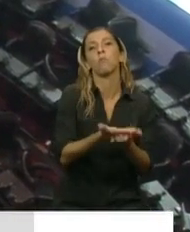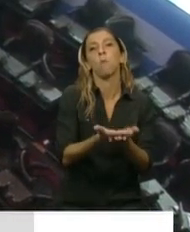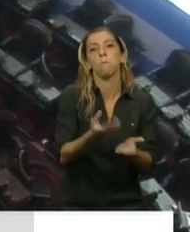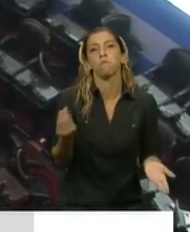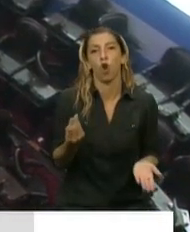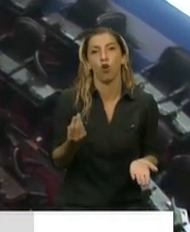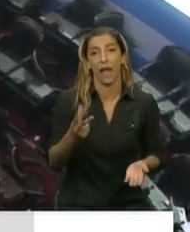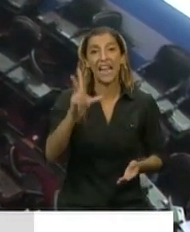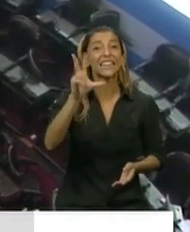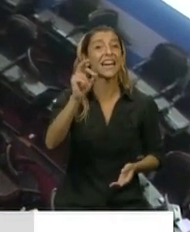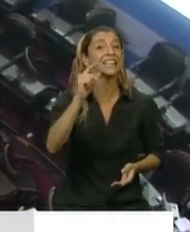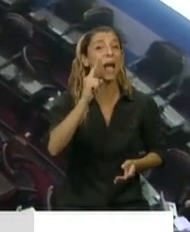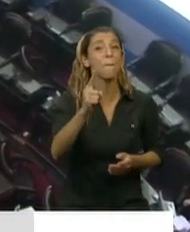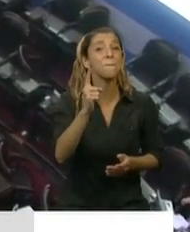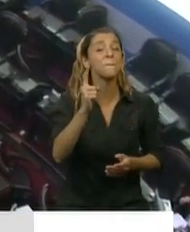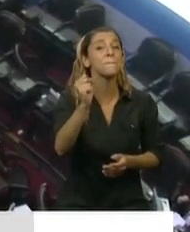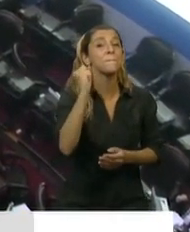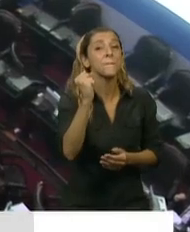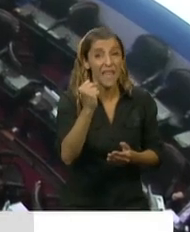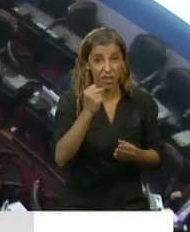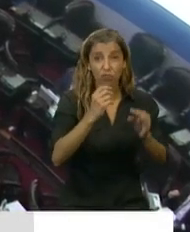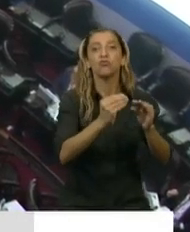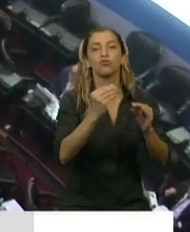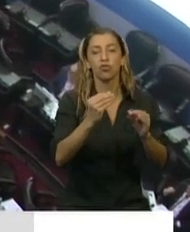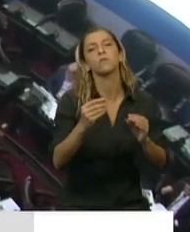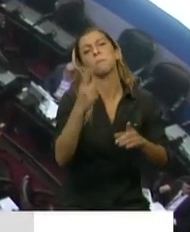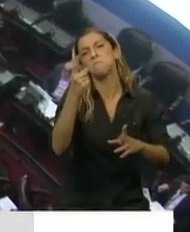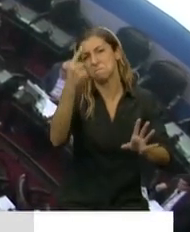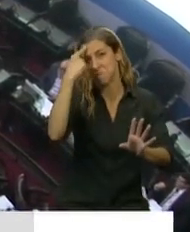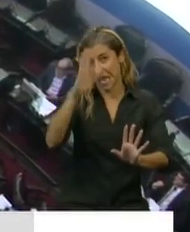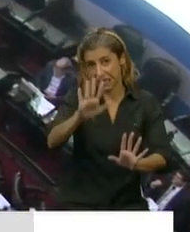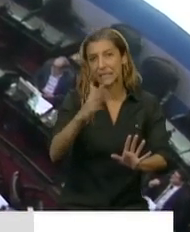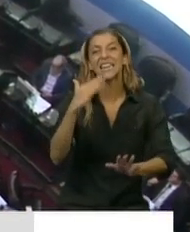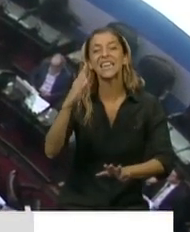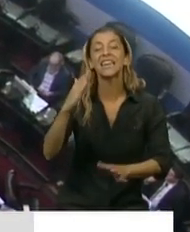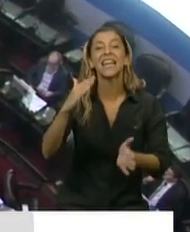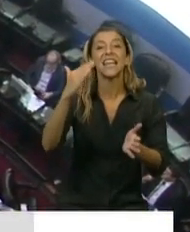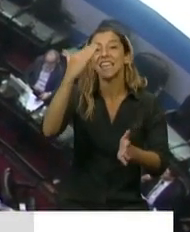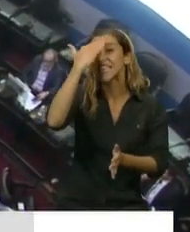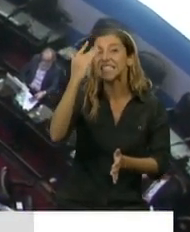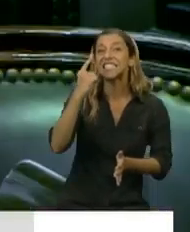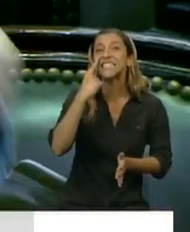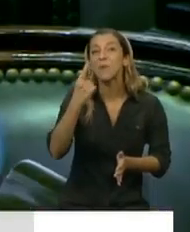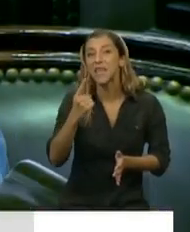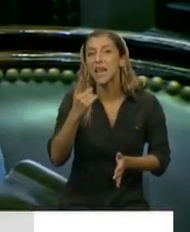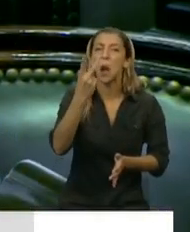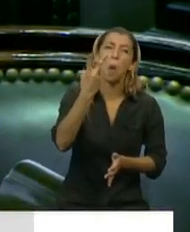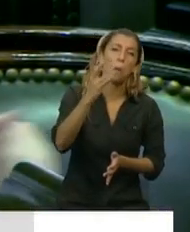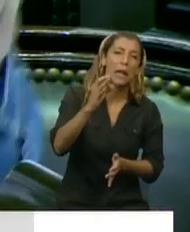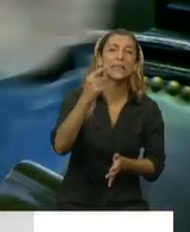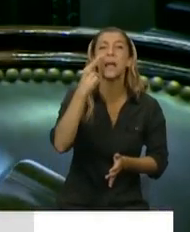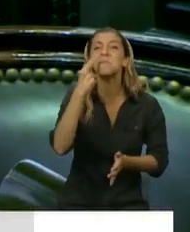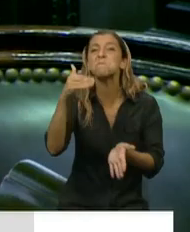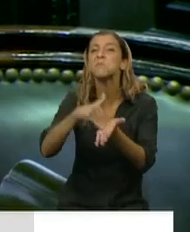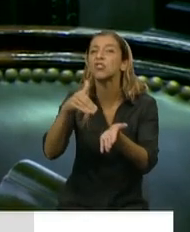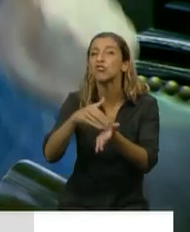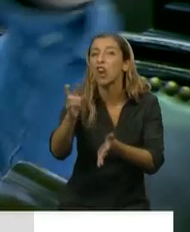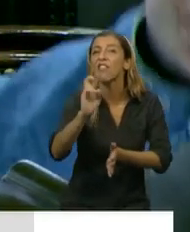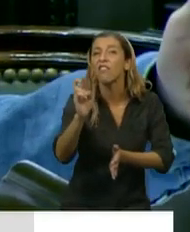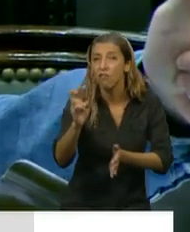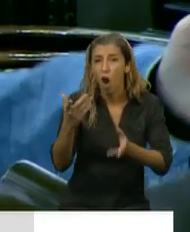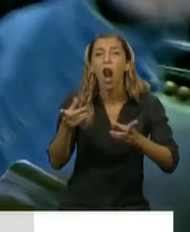esfuerzos y a los grandes empresarios, a los bancos, no le tocan un centavo? ¿Hasta cuándo? ¿Hasta cuándo? Entonces, nosotros queremos una cuarentena,